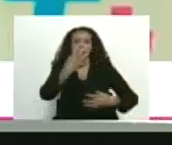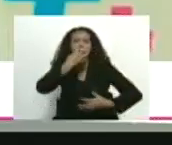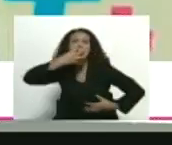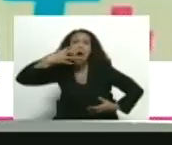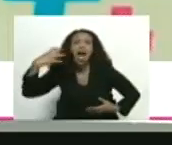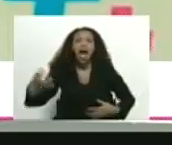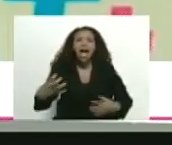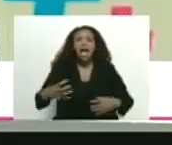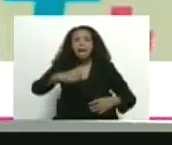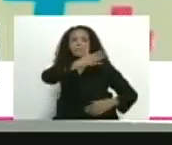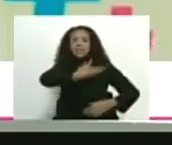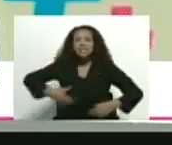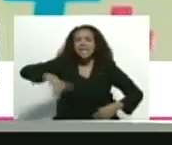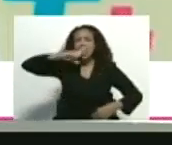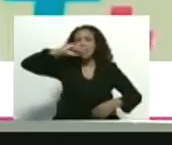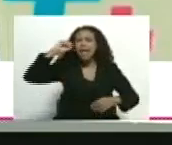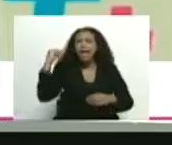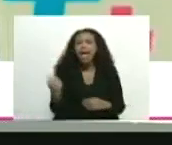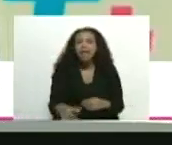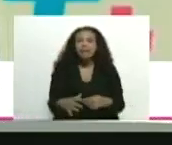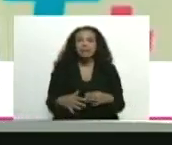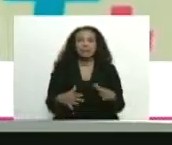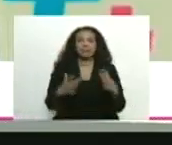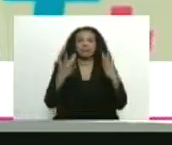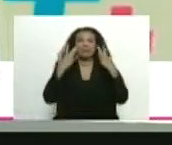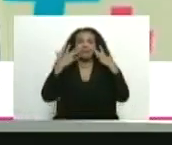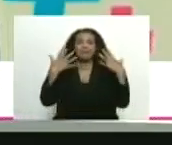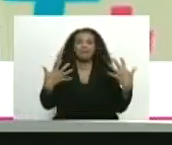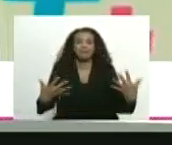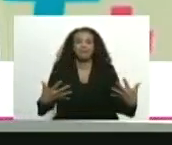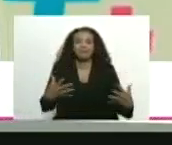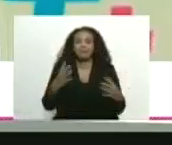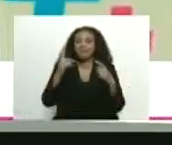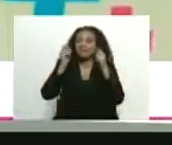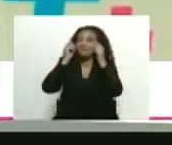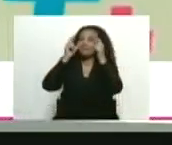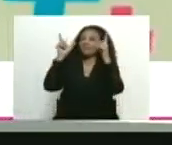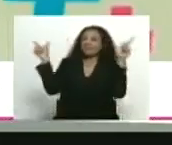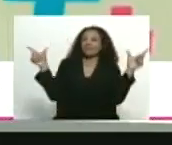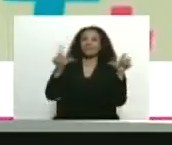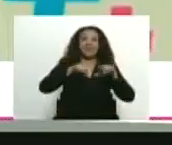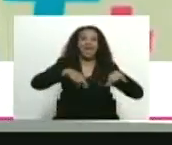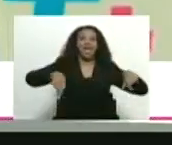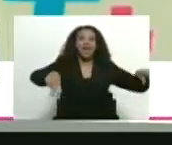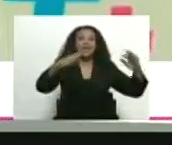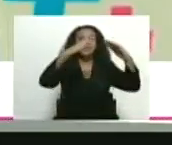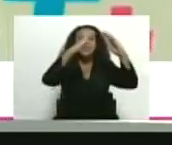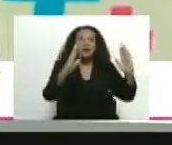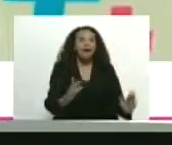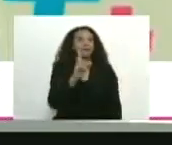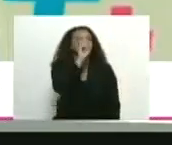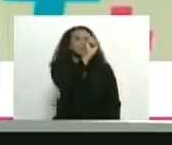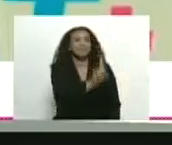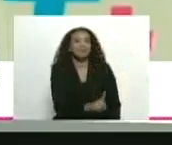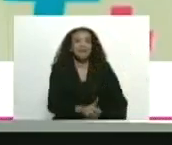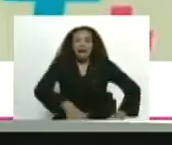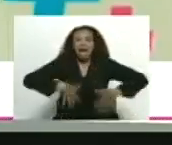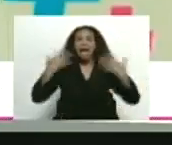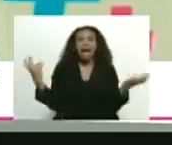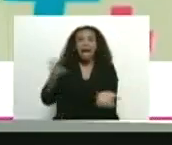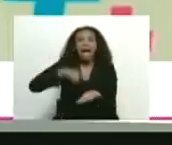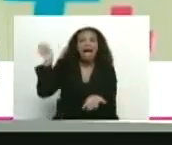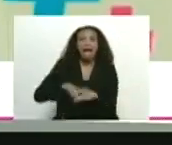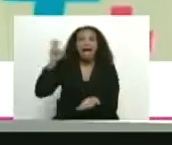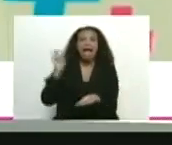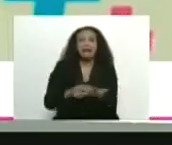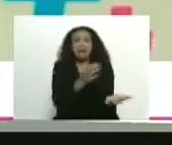¡ah! ¡Es Maduro! Imagínate tú que se te aparezca Maduro en el porche de tu casa. Y brincaron, la señora